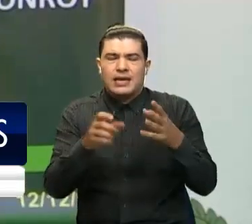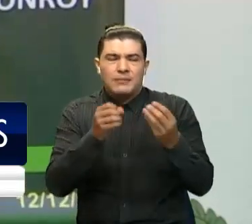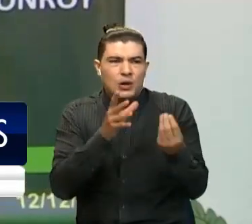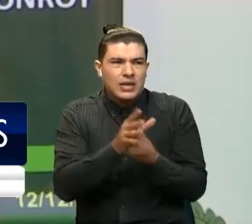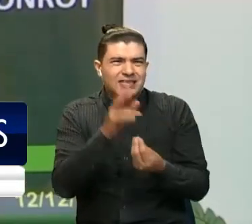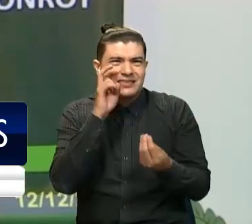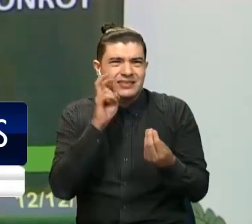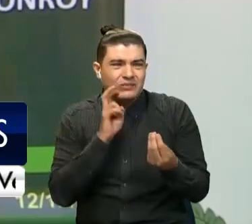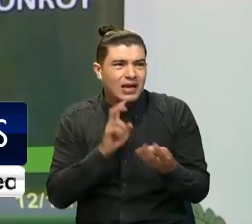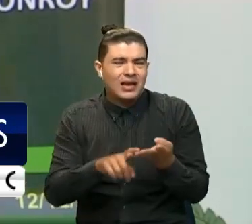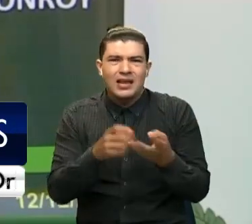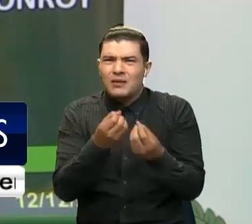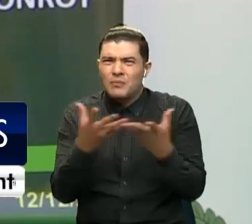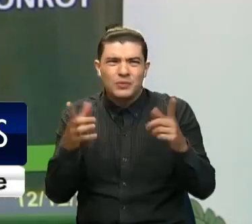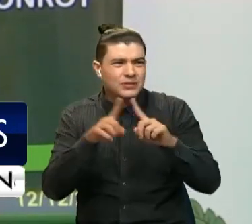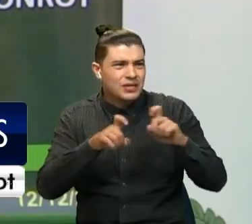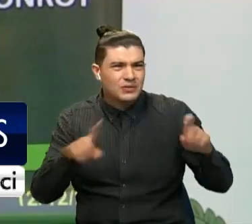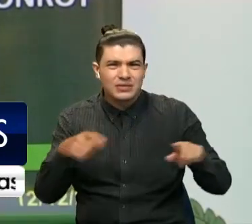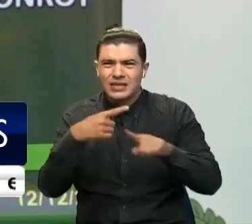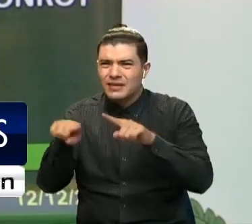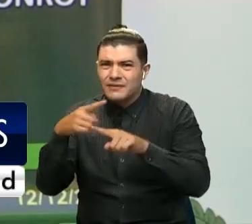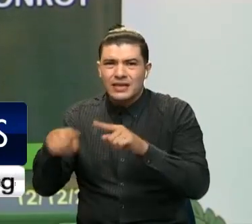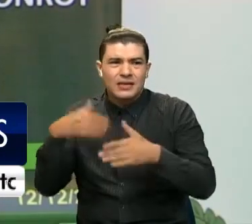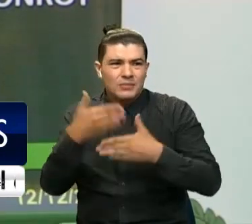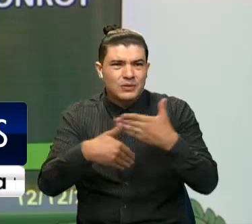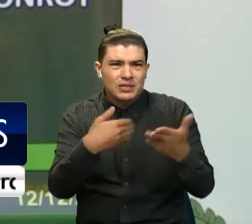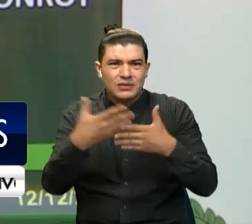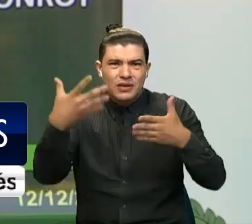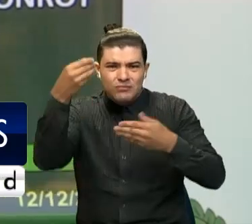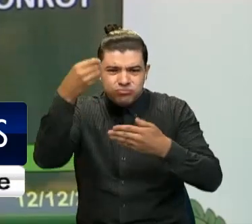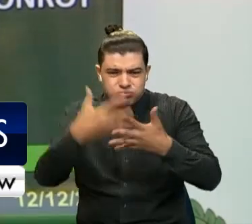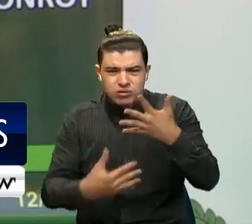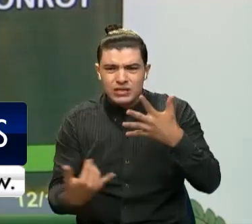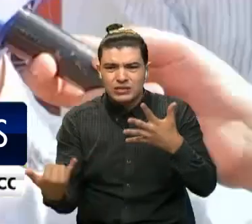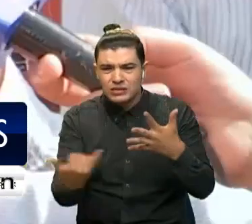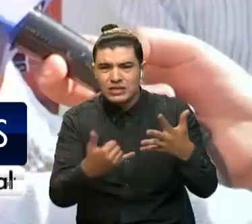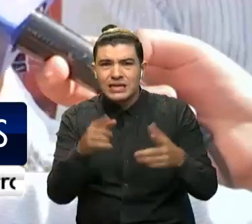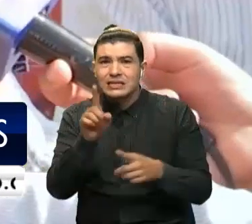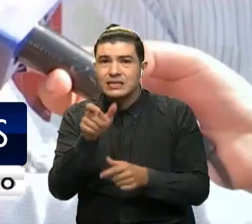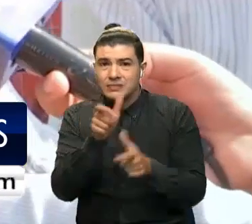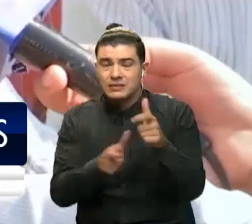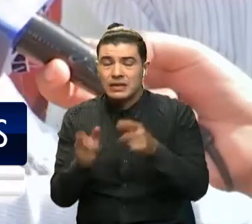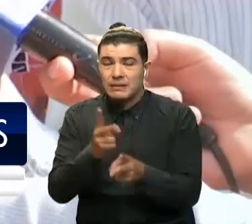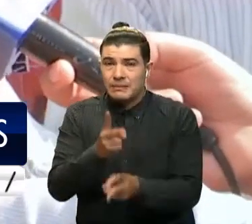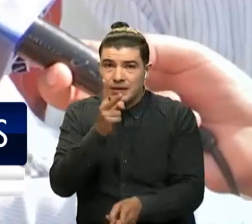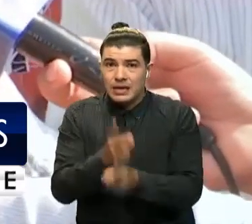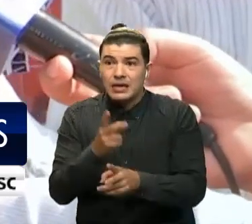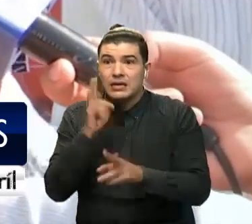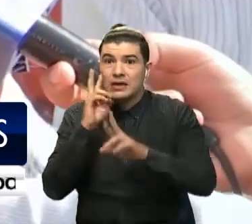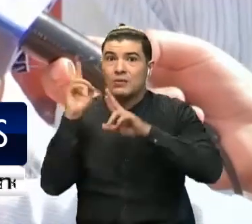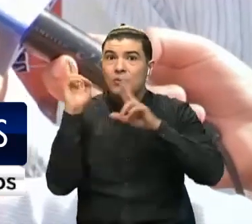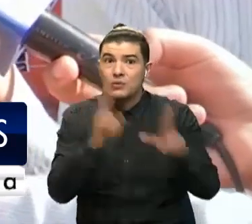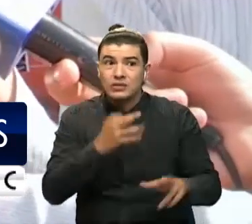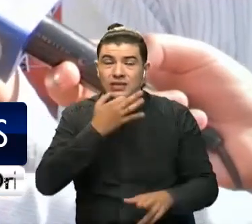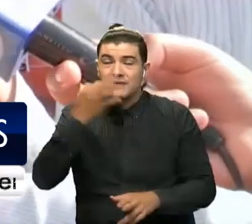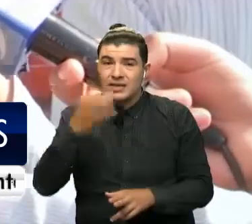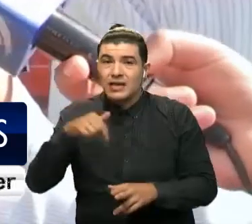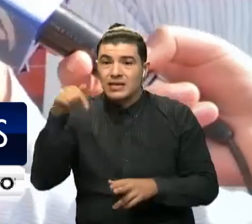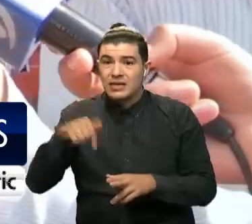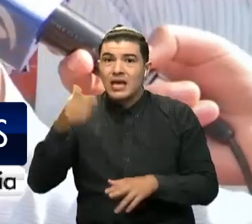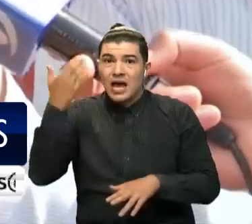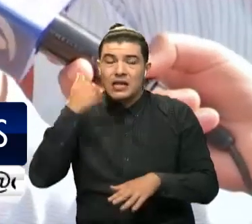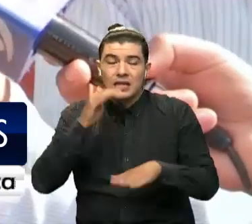muchas otras imputaciones dentro de otros procesos que se acumularán teniendo en cuenta que son delincuentes reconocidos y que han